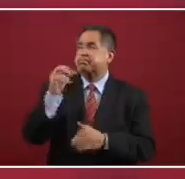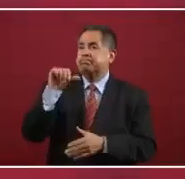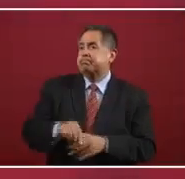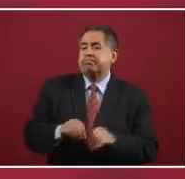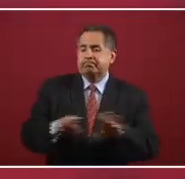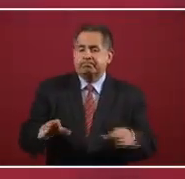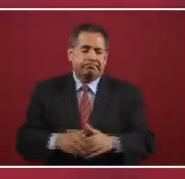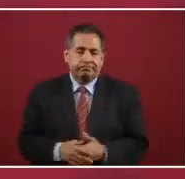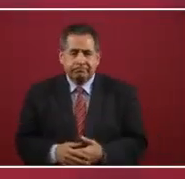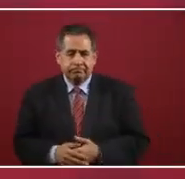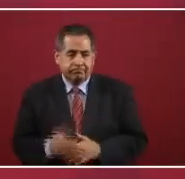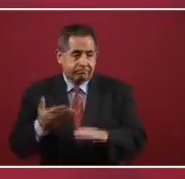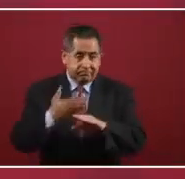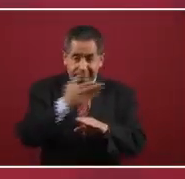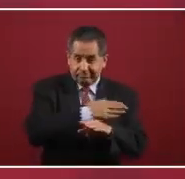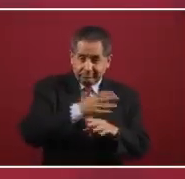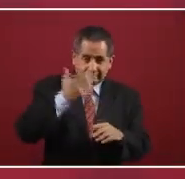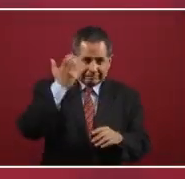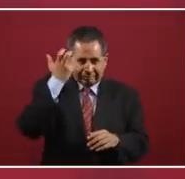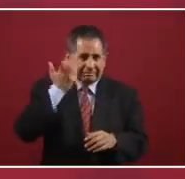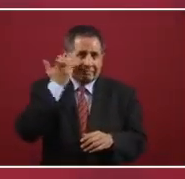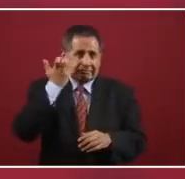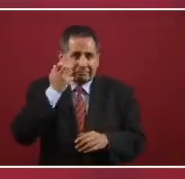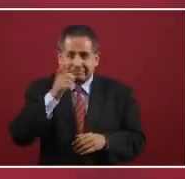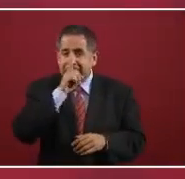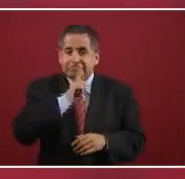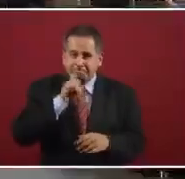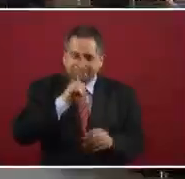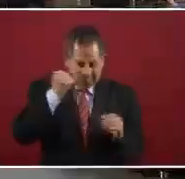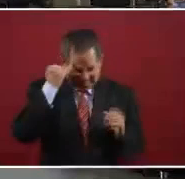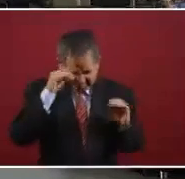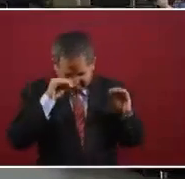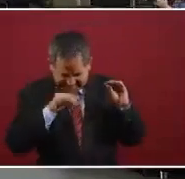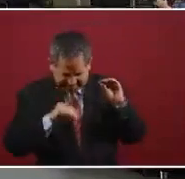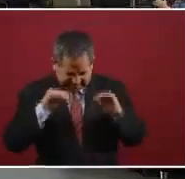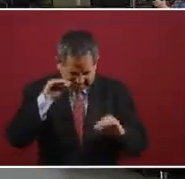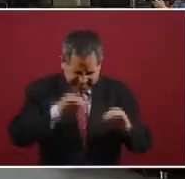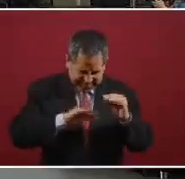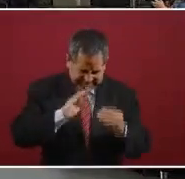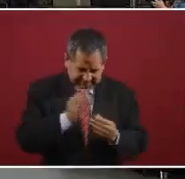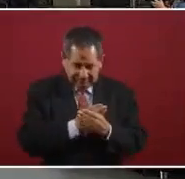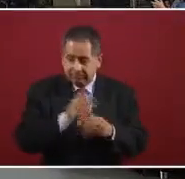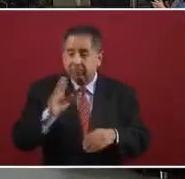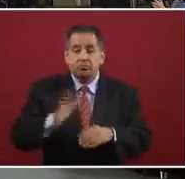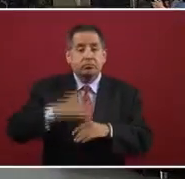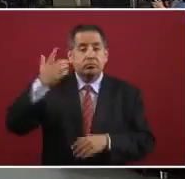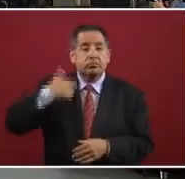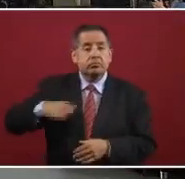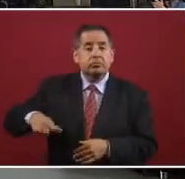casos fabricados, delitos fabricados, porque había consigna,